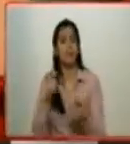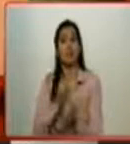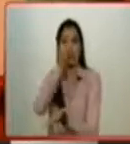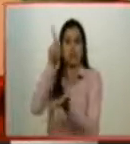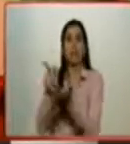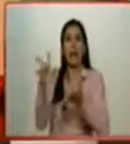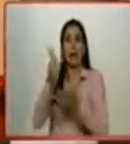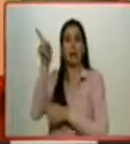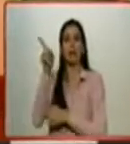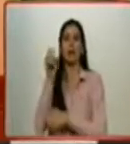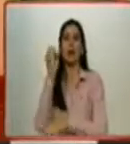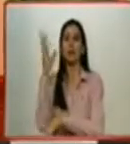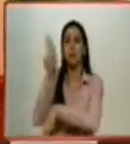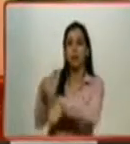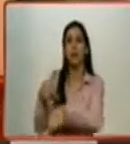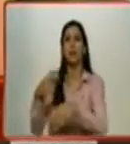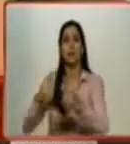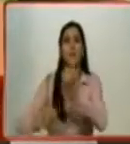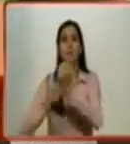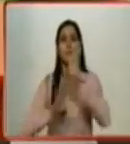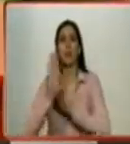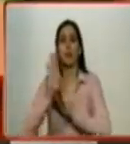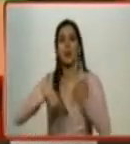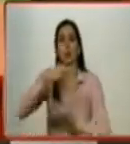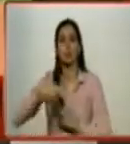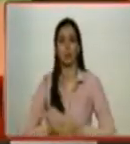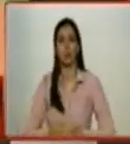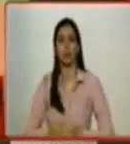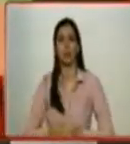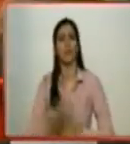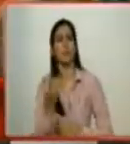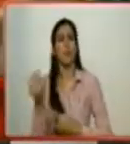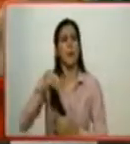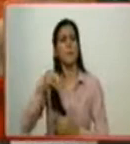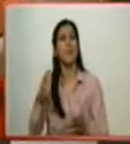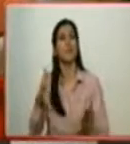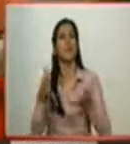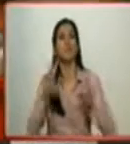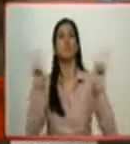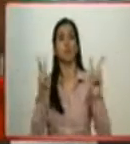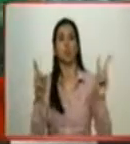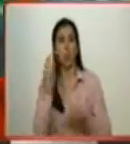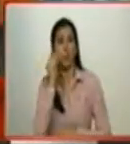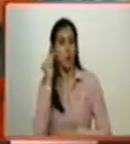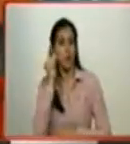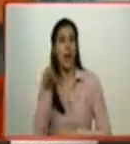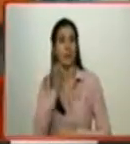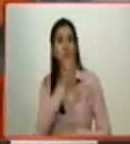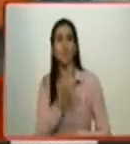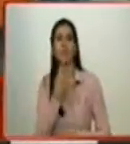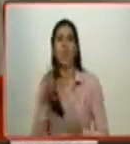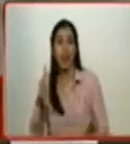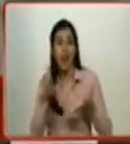para ayudar a desarrollar la Revolución Bolivariana y lograr las victorias que nos faltan de nuestro pueblo. Zulianos aseguran que la unidad popular